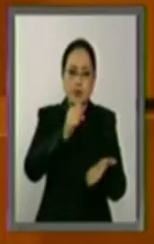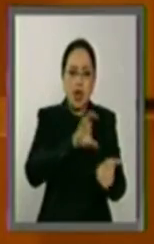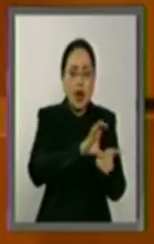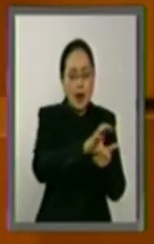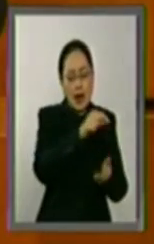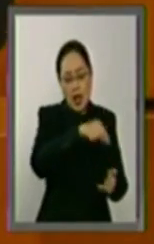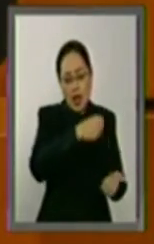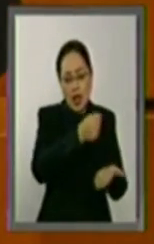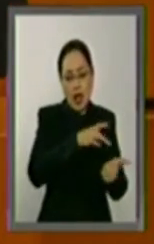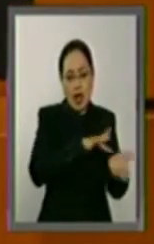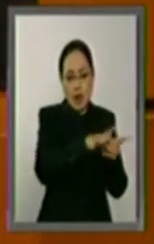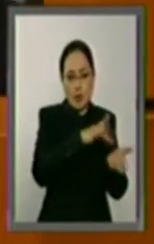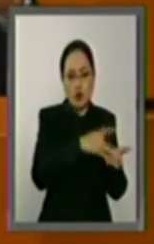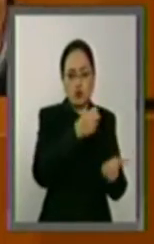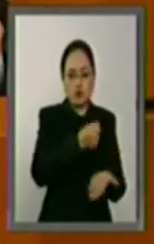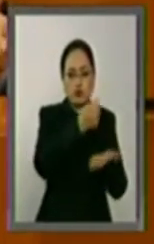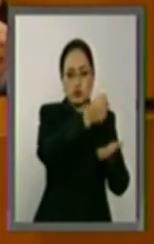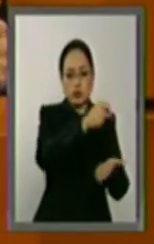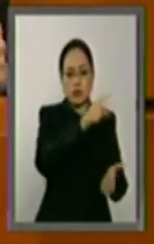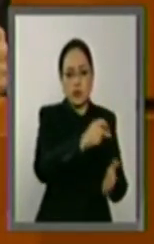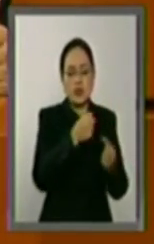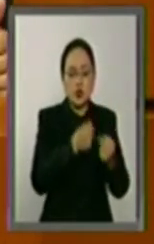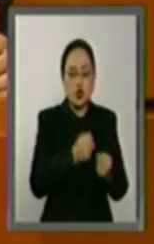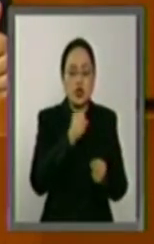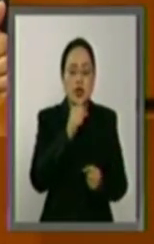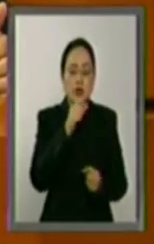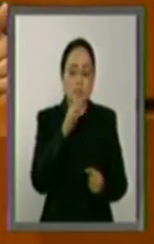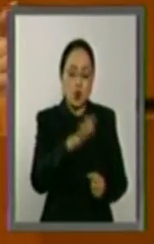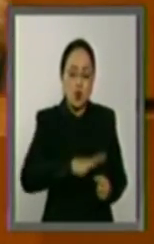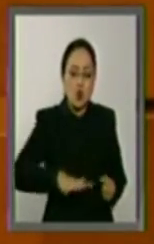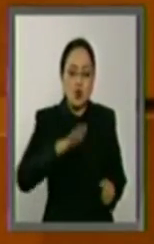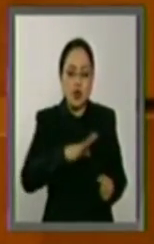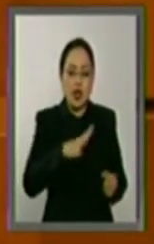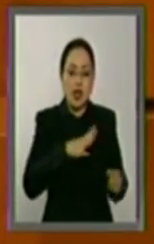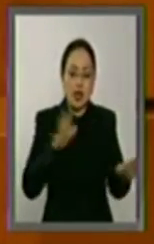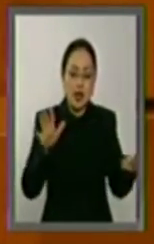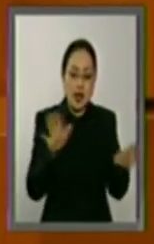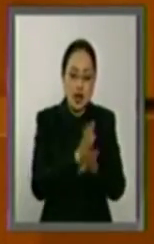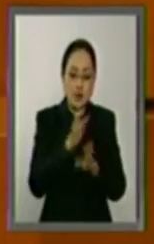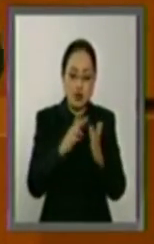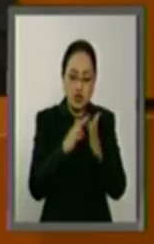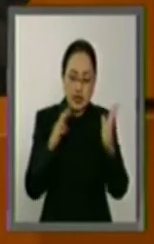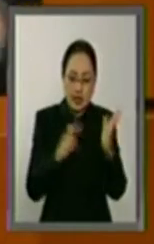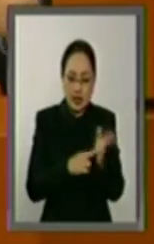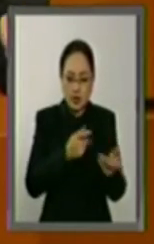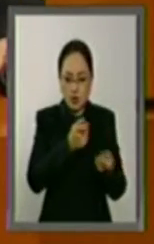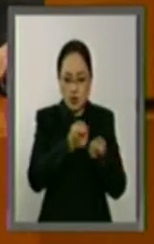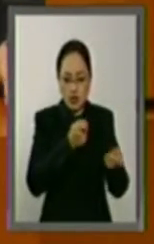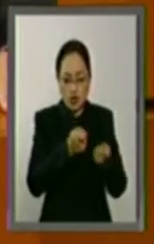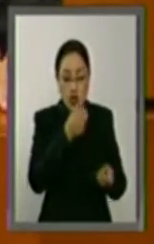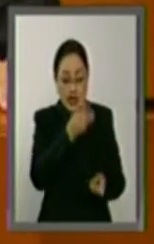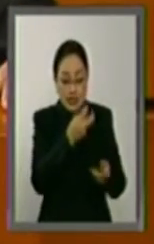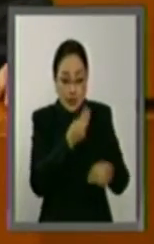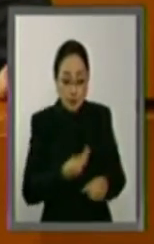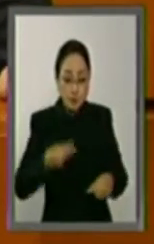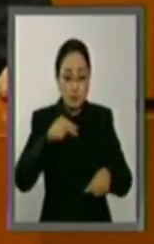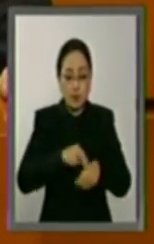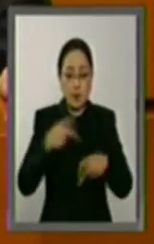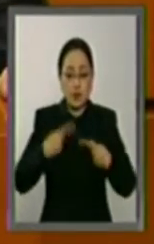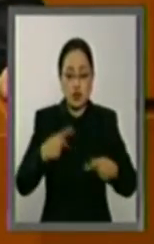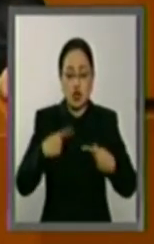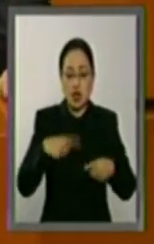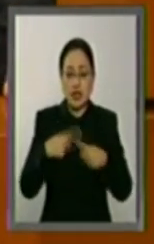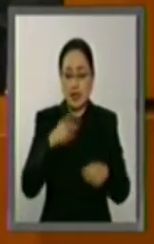pública. Se plantea un cambio de reglas de operación. Por ende, esta área tiene que estar ocupada por un titular